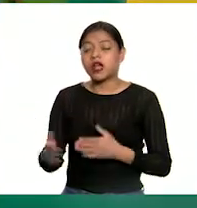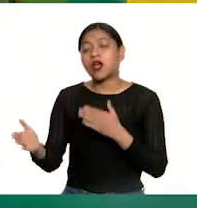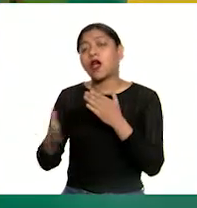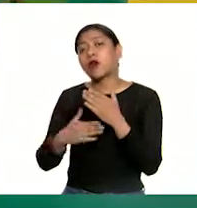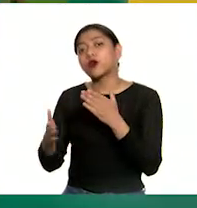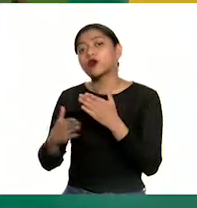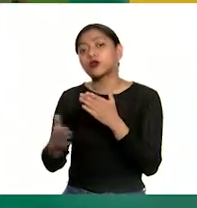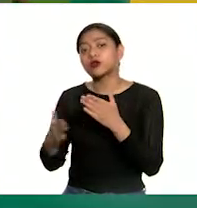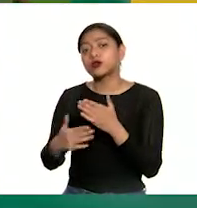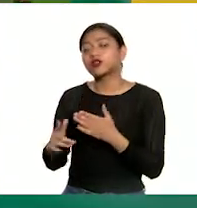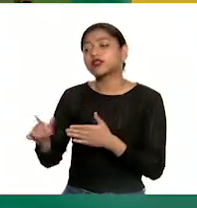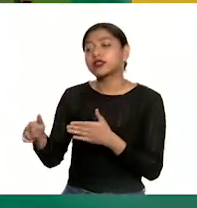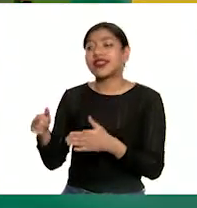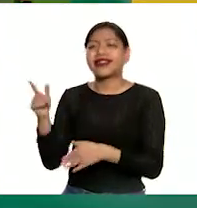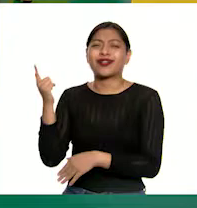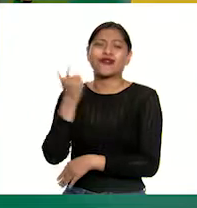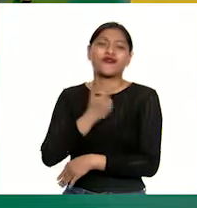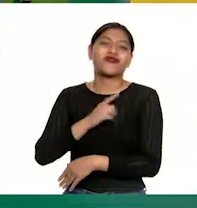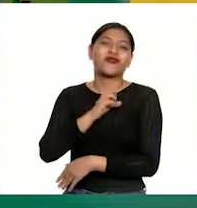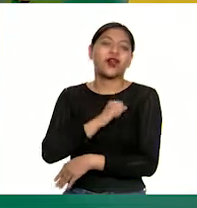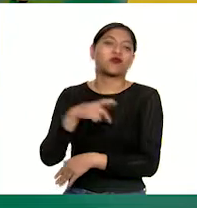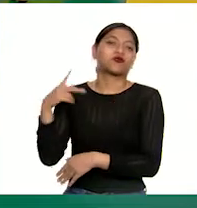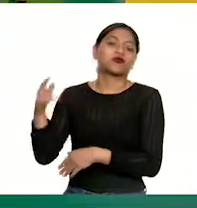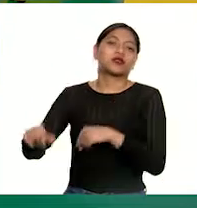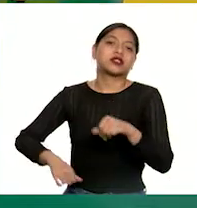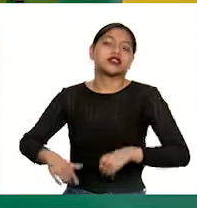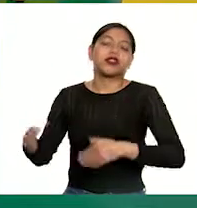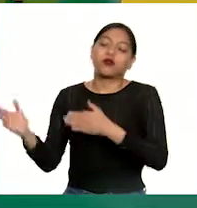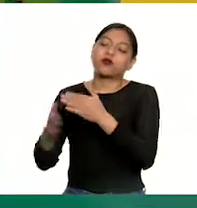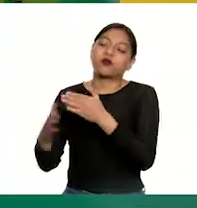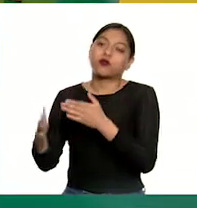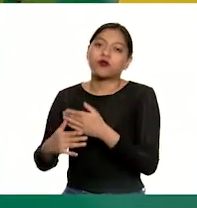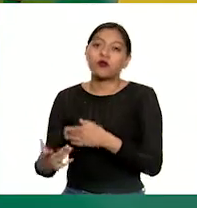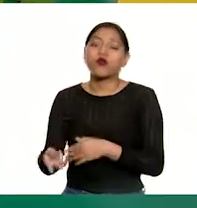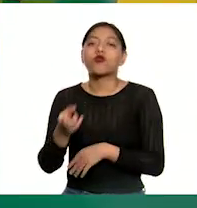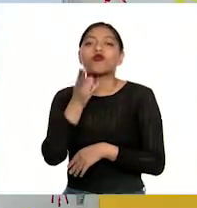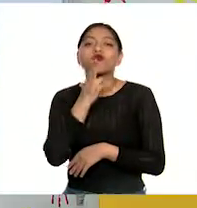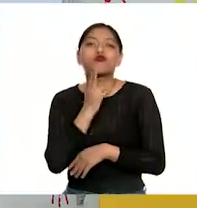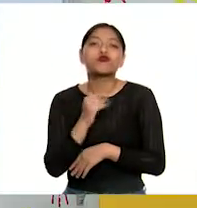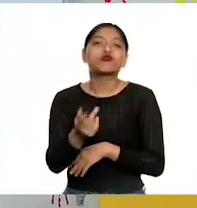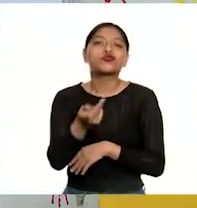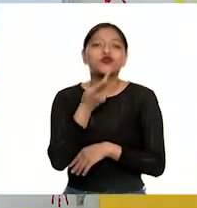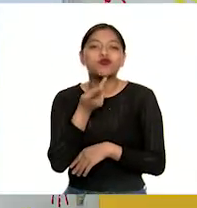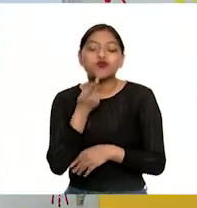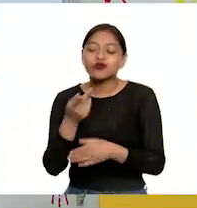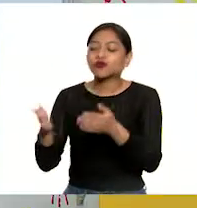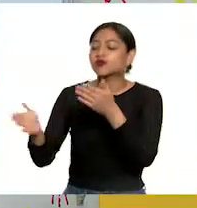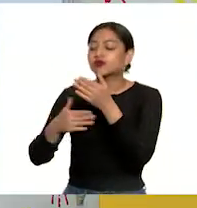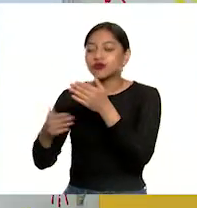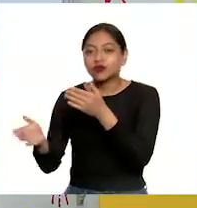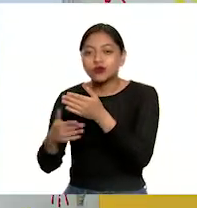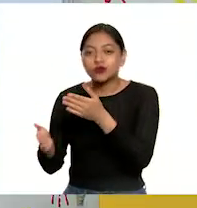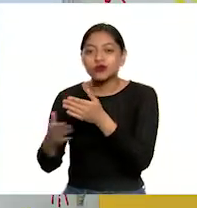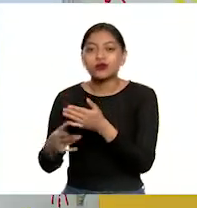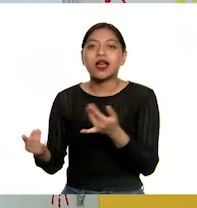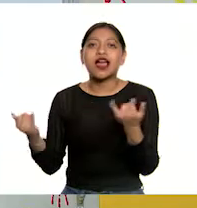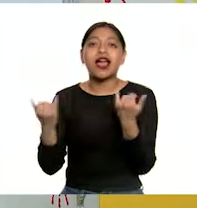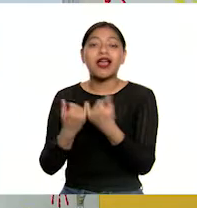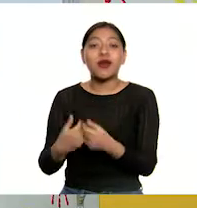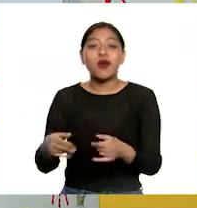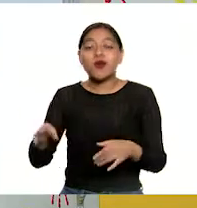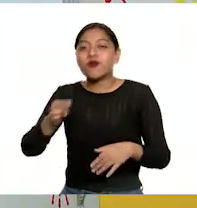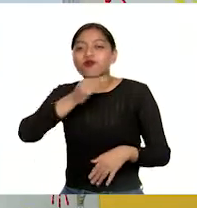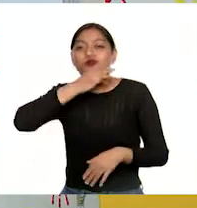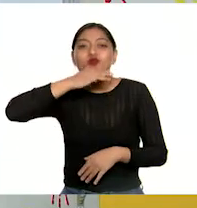le encantaba cocinar, le encantaba hacer postres, le encantaba hacer